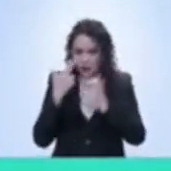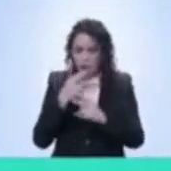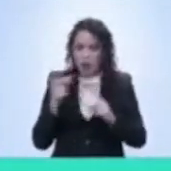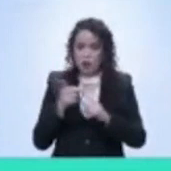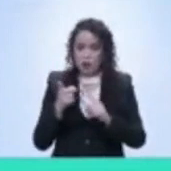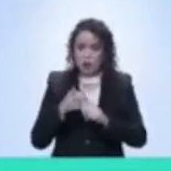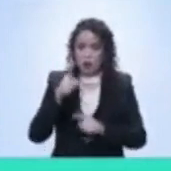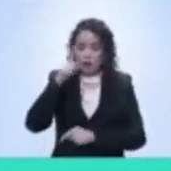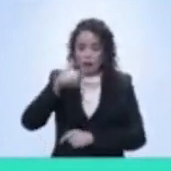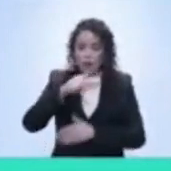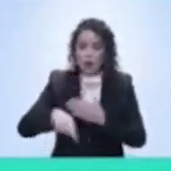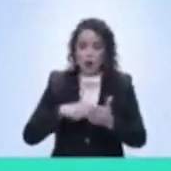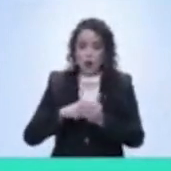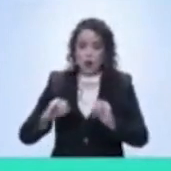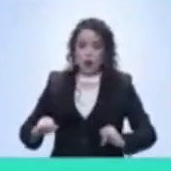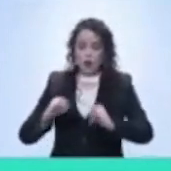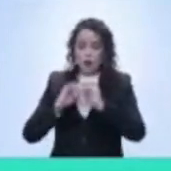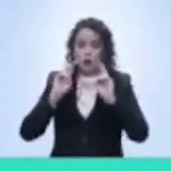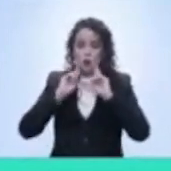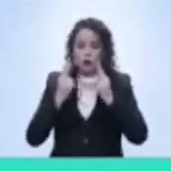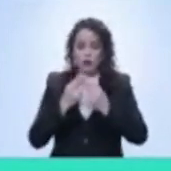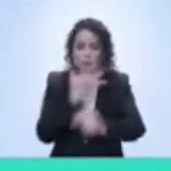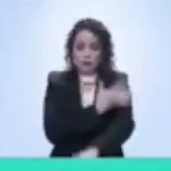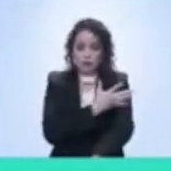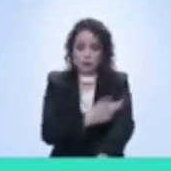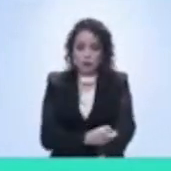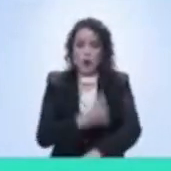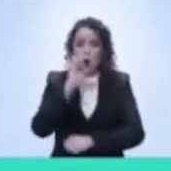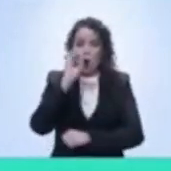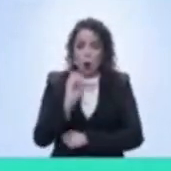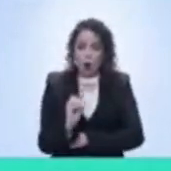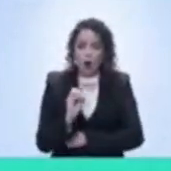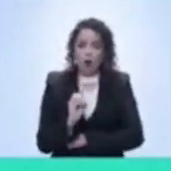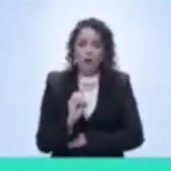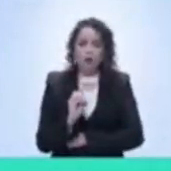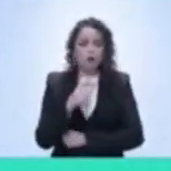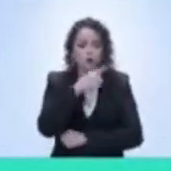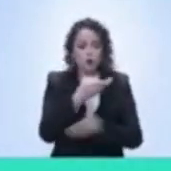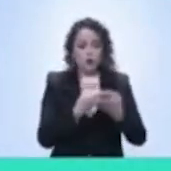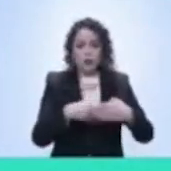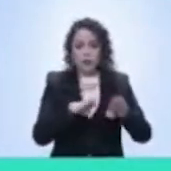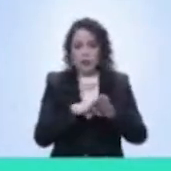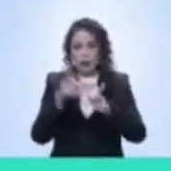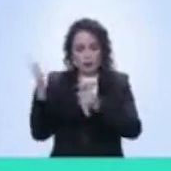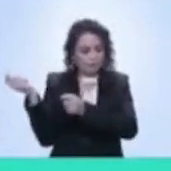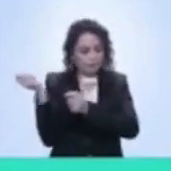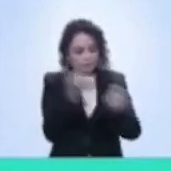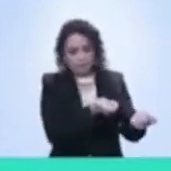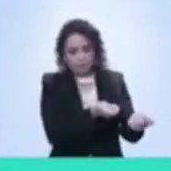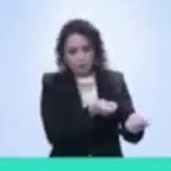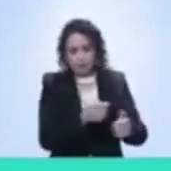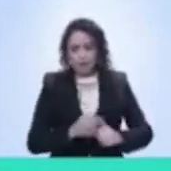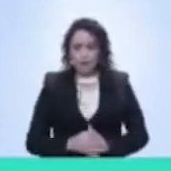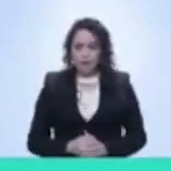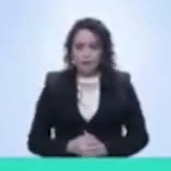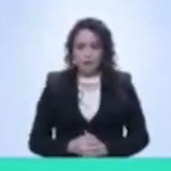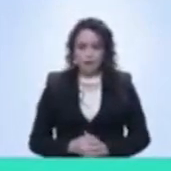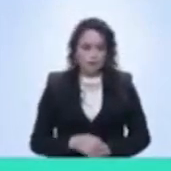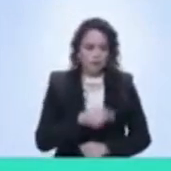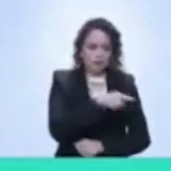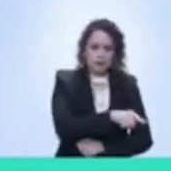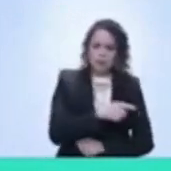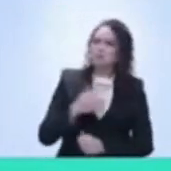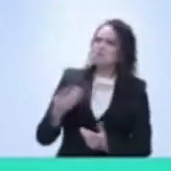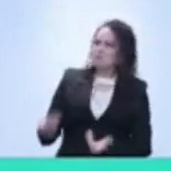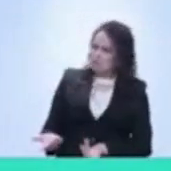transparencia o bien a través del envío al domicilio de la misma la parte récord en se